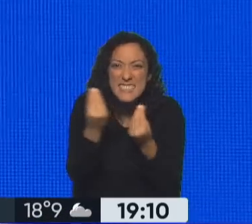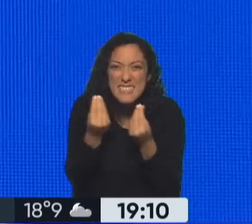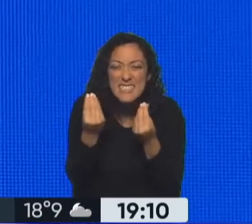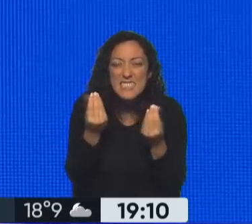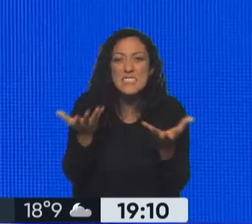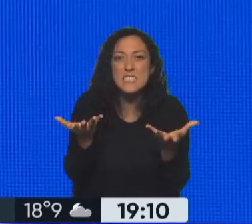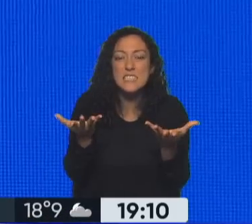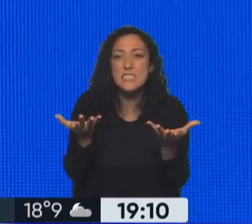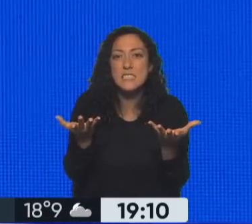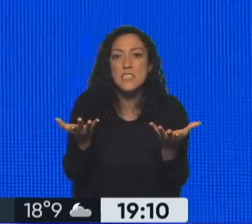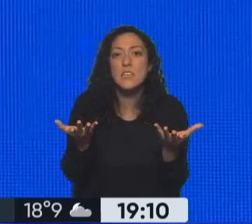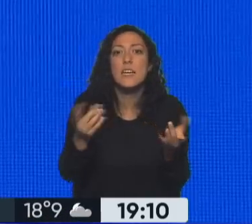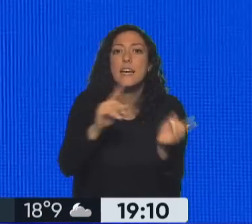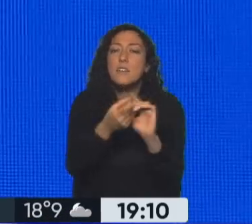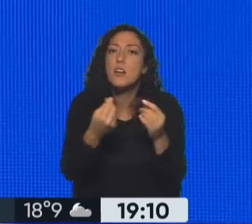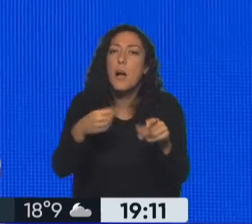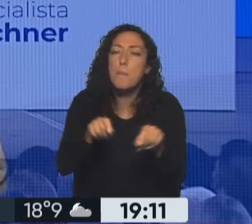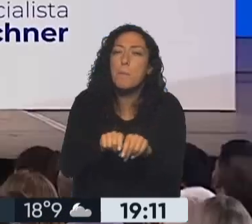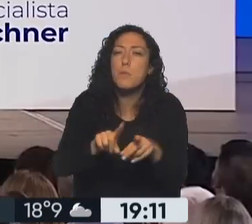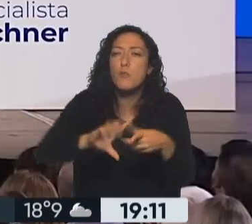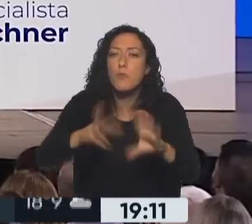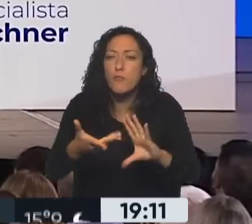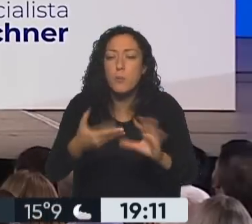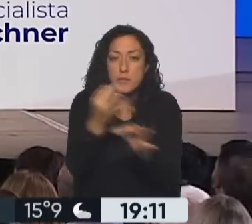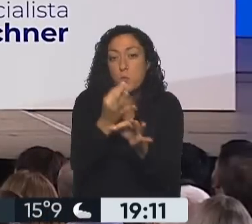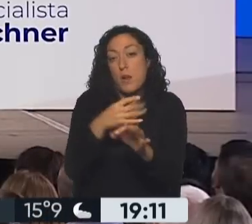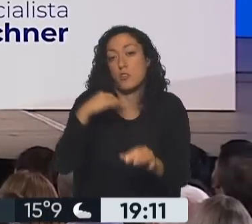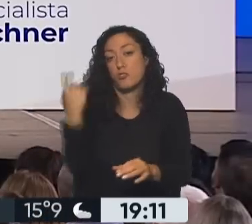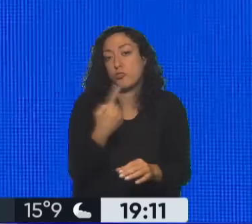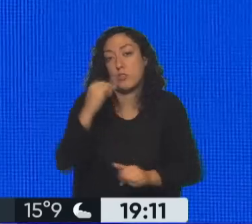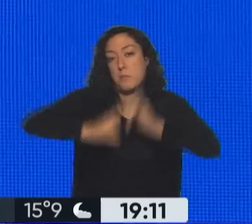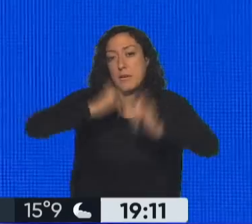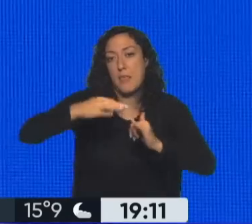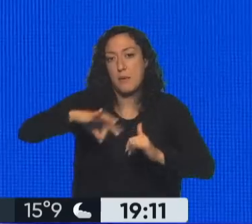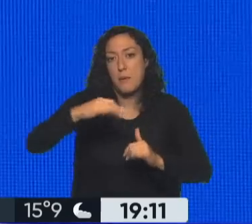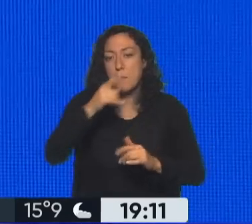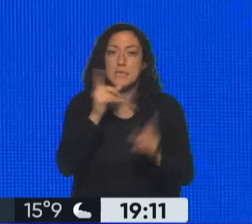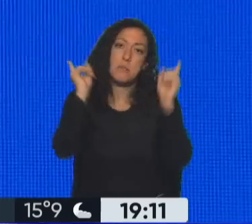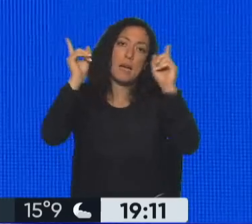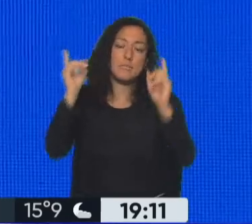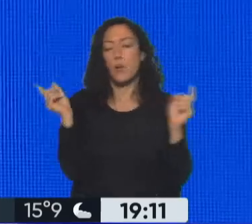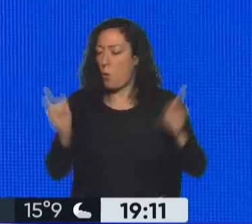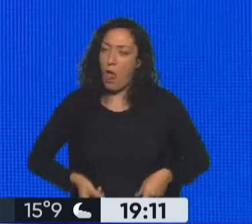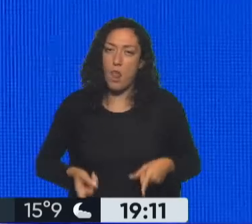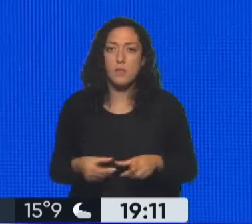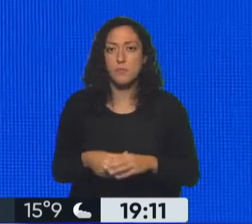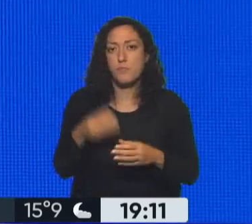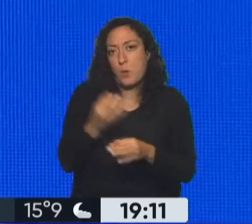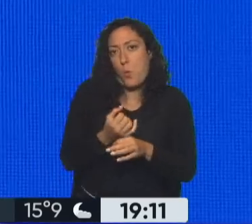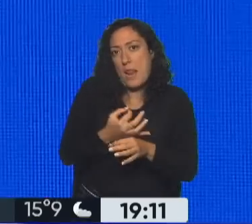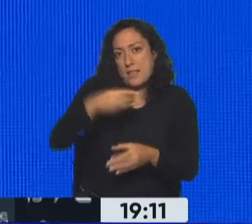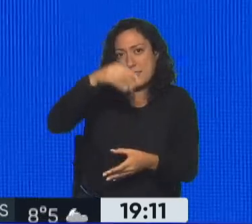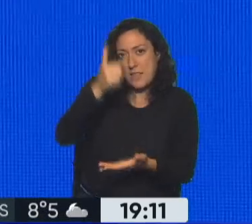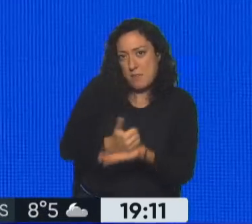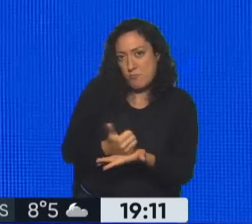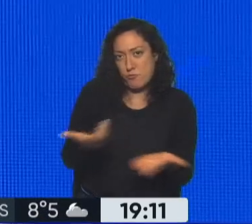convertibilidad. Bueno, la convertibilidad, ya que estamos en la escuela tenemos que explicarlo, Nicolás, aunque parezcamos un poco maestra ciruela. La convertibilidad